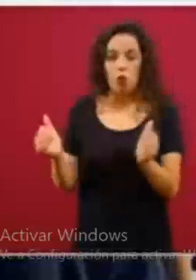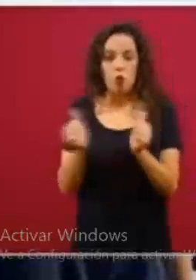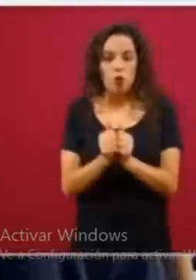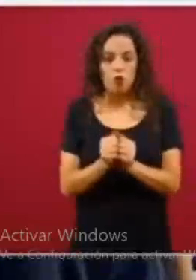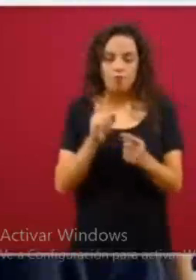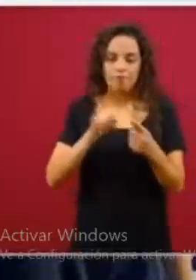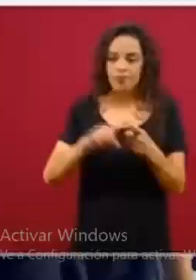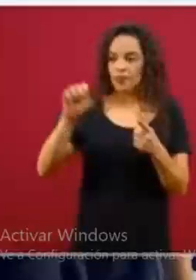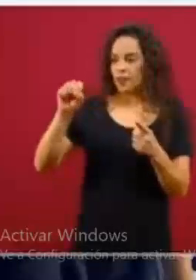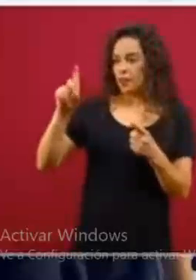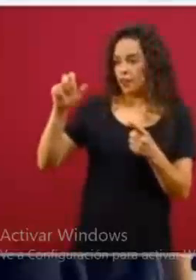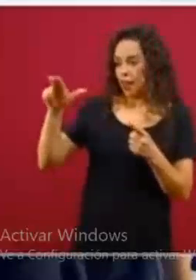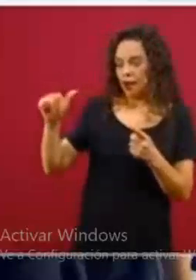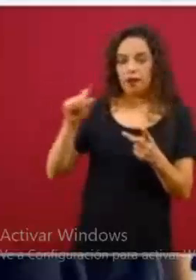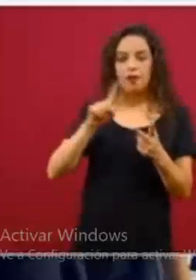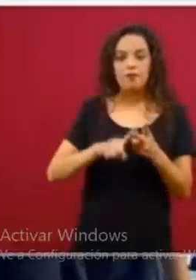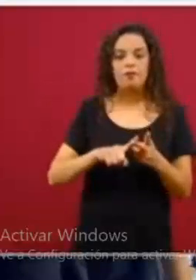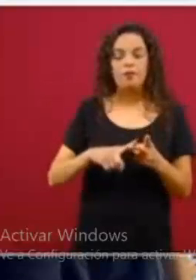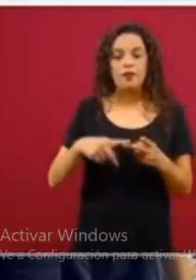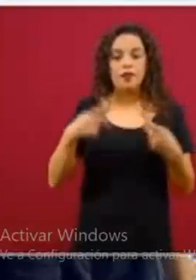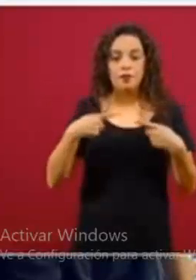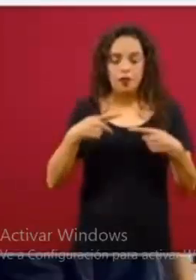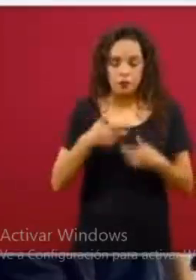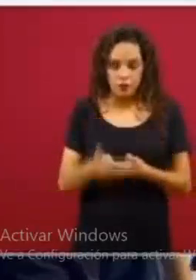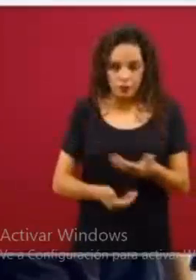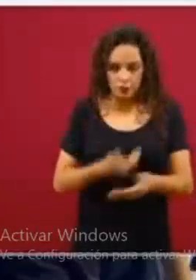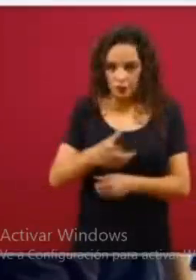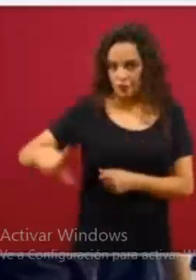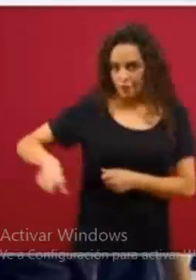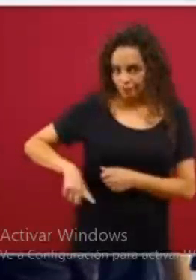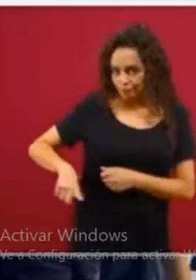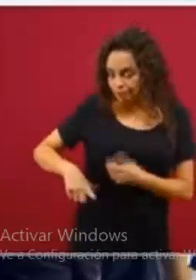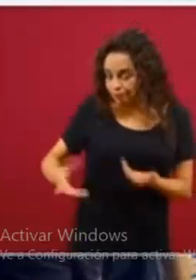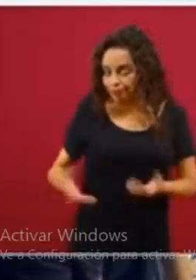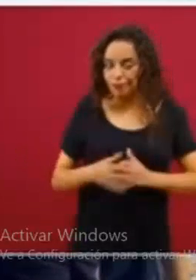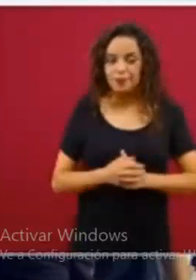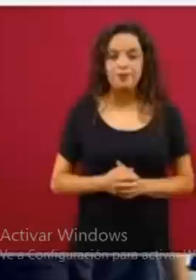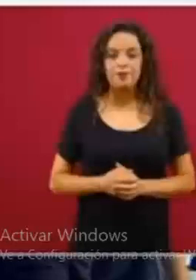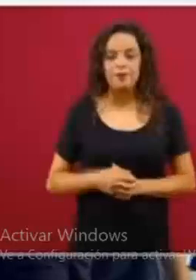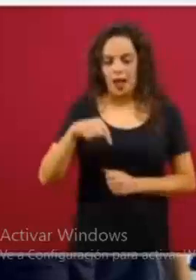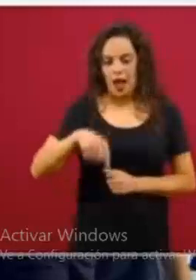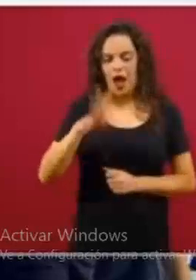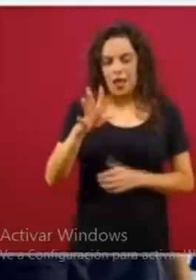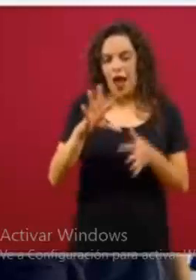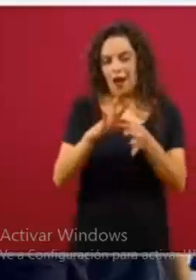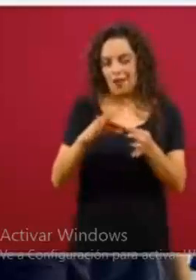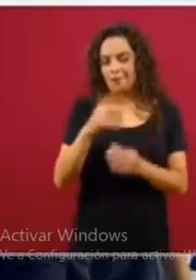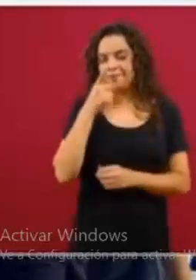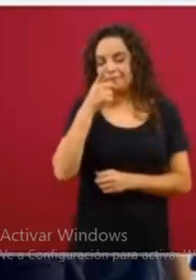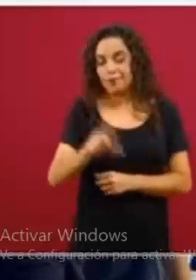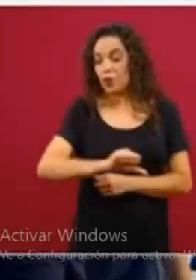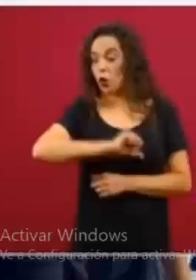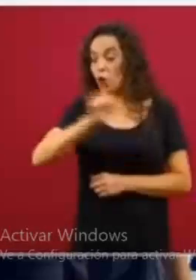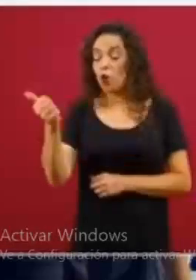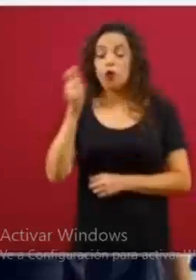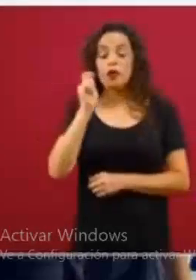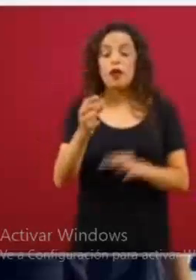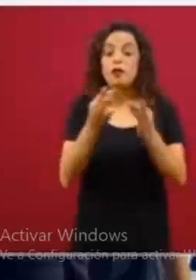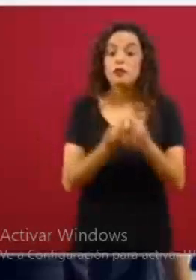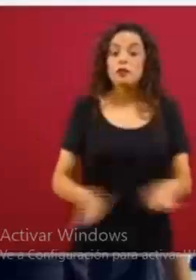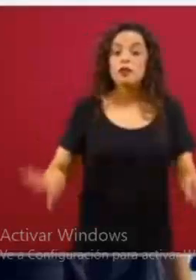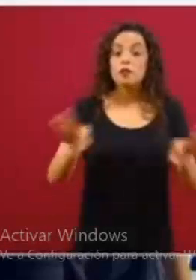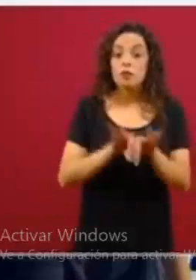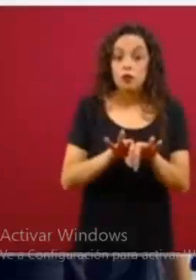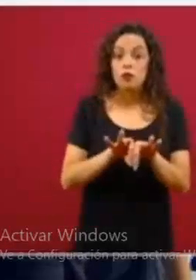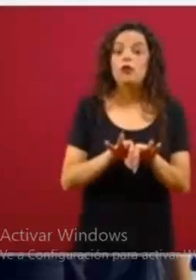con todos los compañeros servidores de la nación, como aquí se comentó. Otra parte fundamental que es fortalecer el ahorro y el crédito de